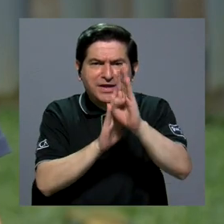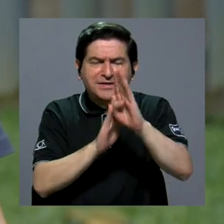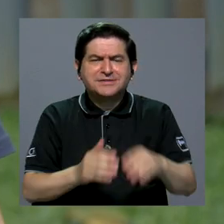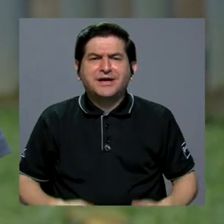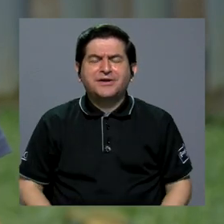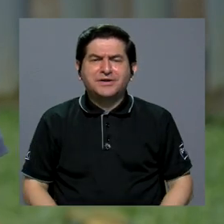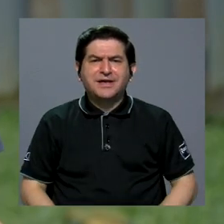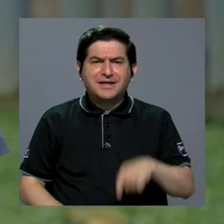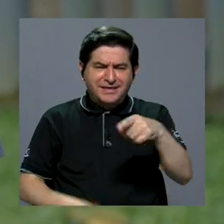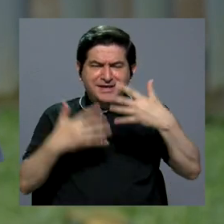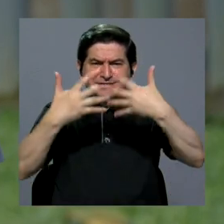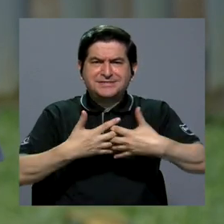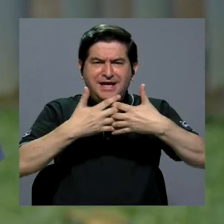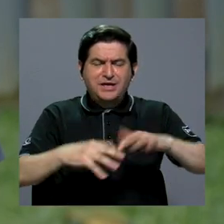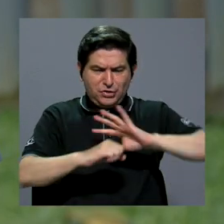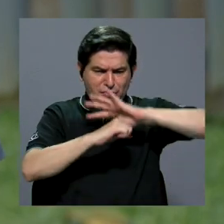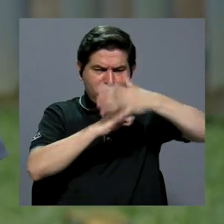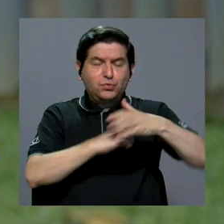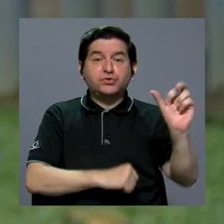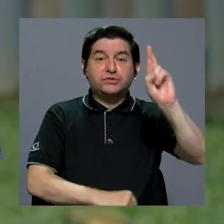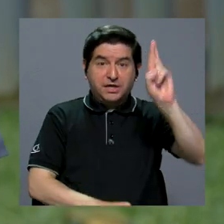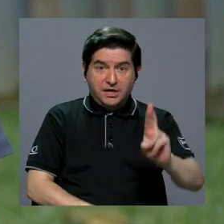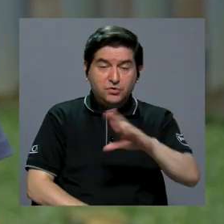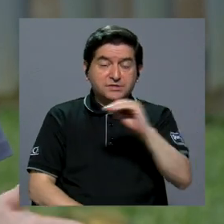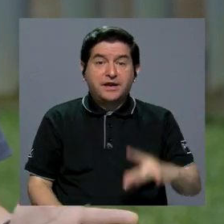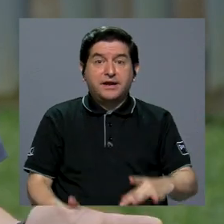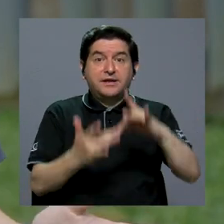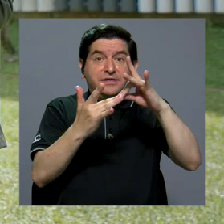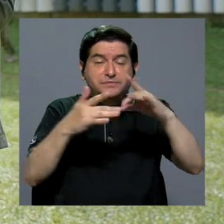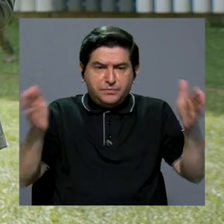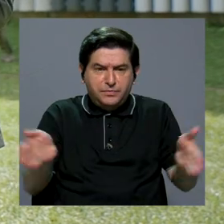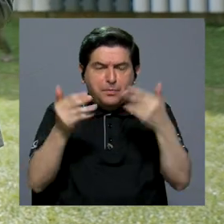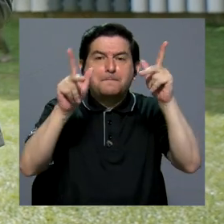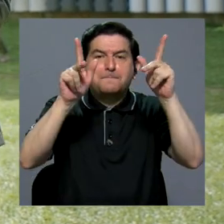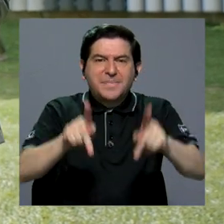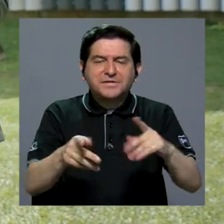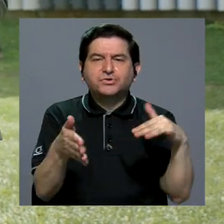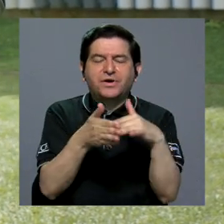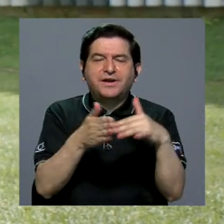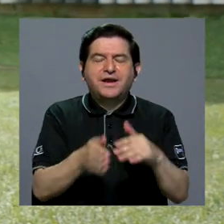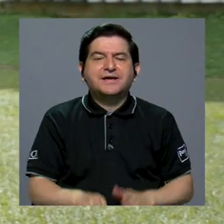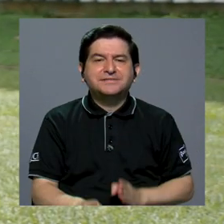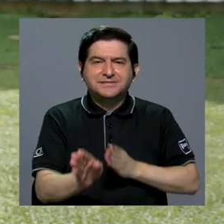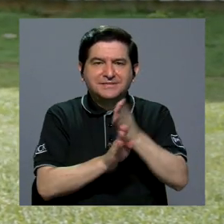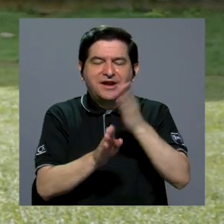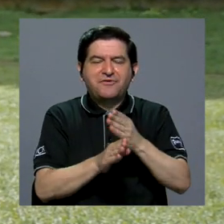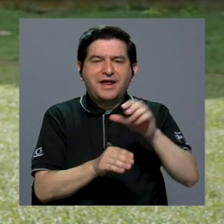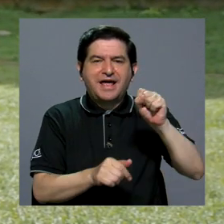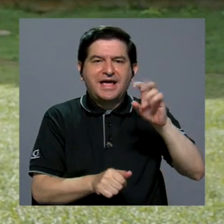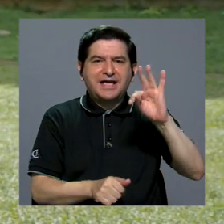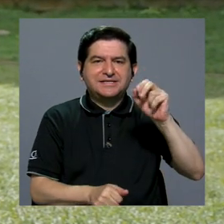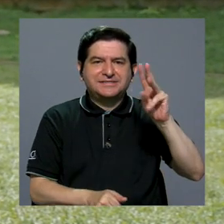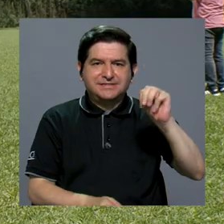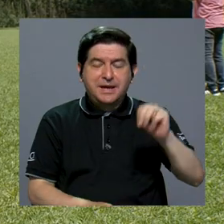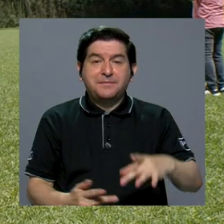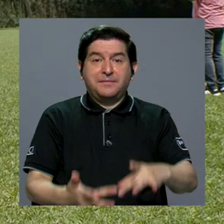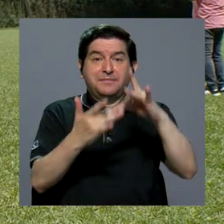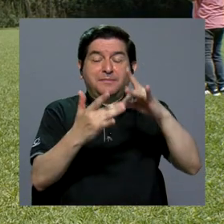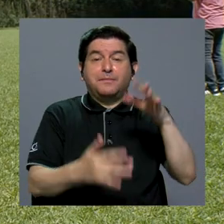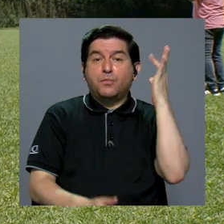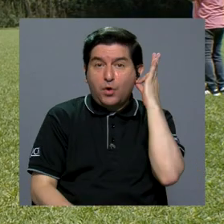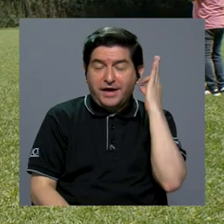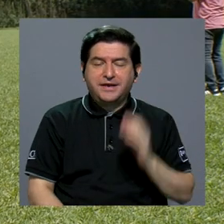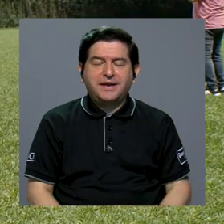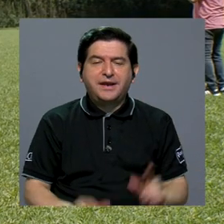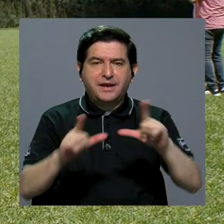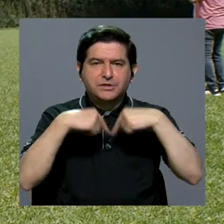de la industria aeroespacial en Costa Rica y en especial promover que las personas estudien carreras STEM, principalmente las mujeres.